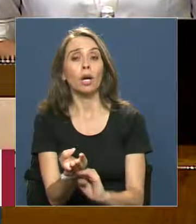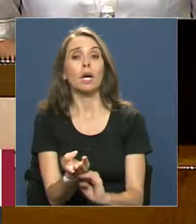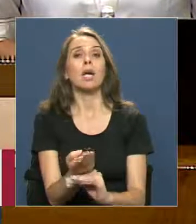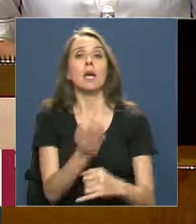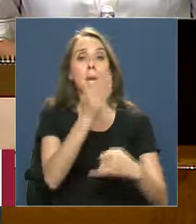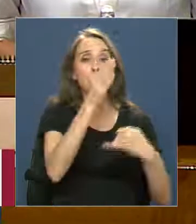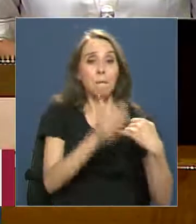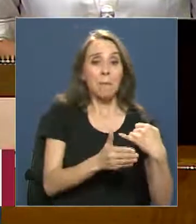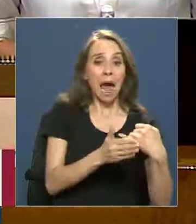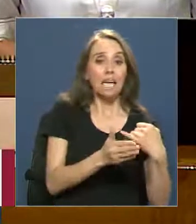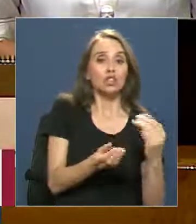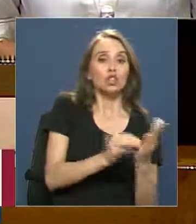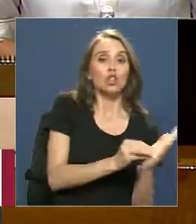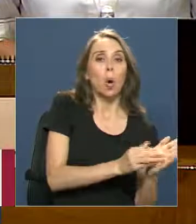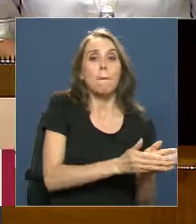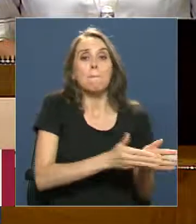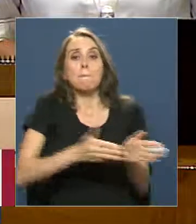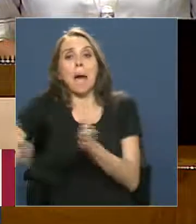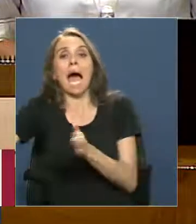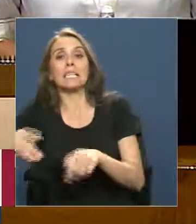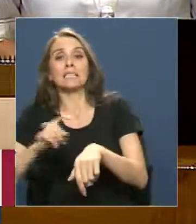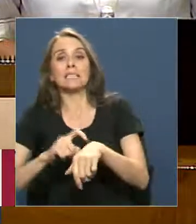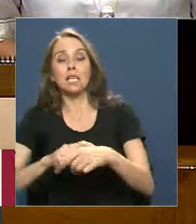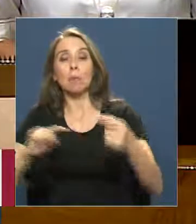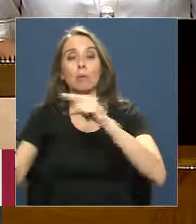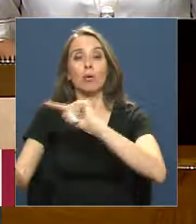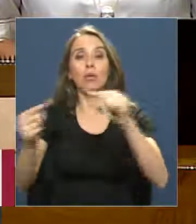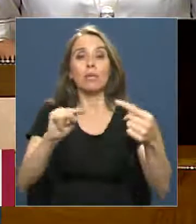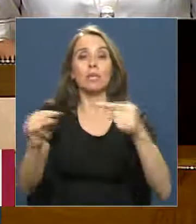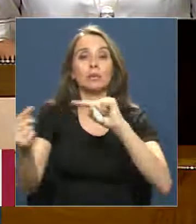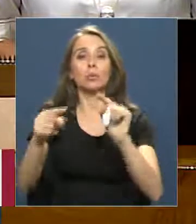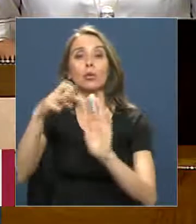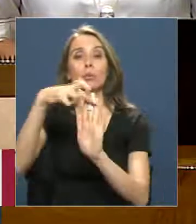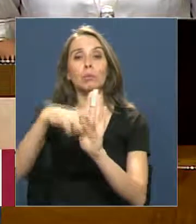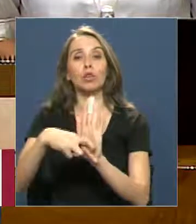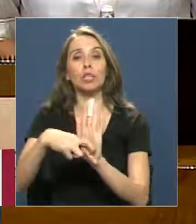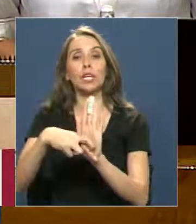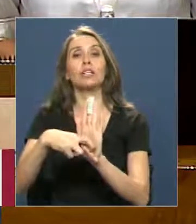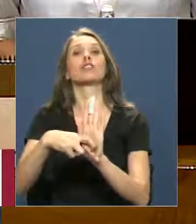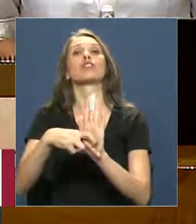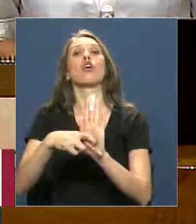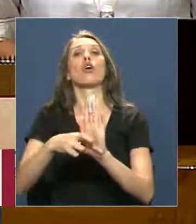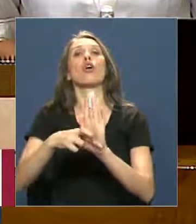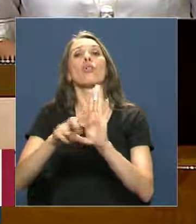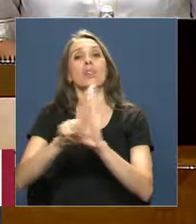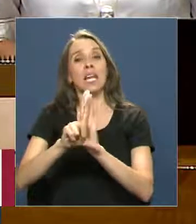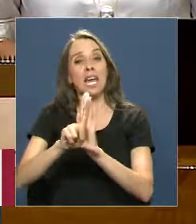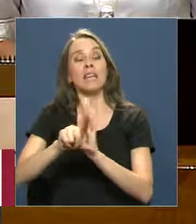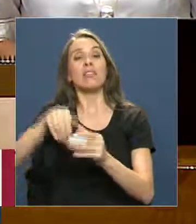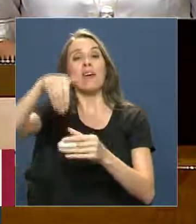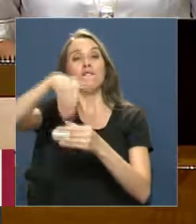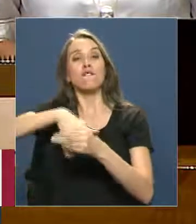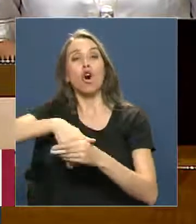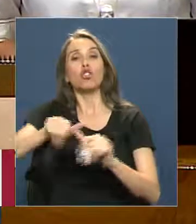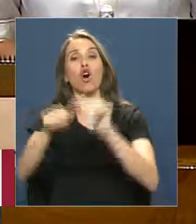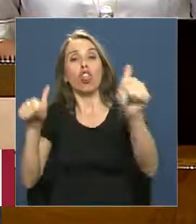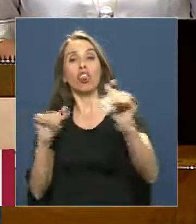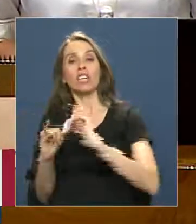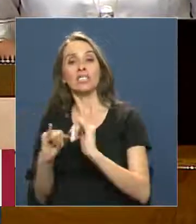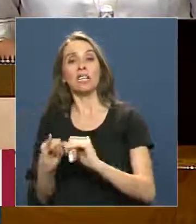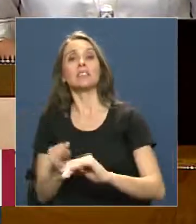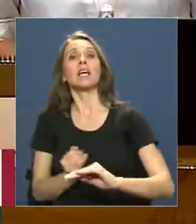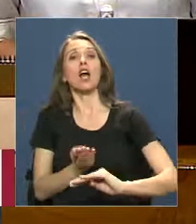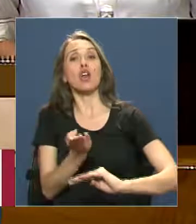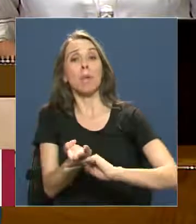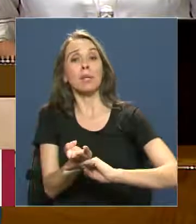plazo o de tiempo de debate del proyecto del voto a distancia que fue solicitado por el Partido